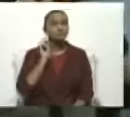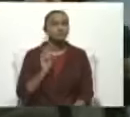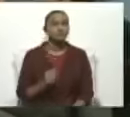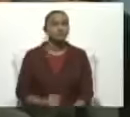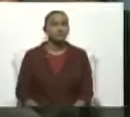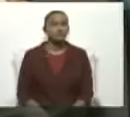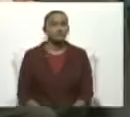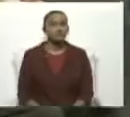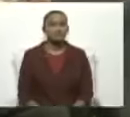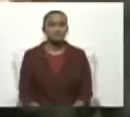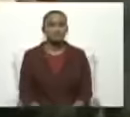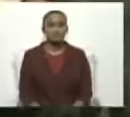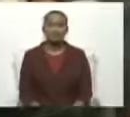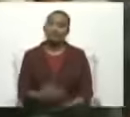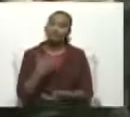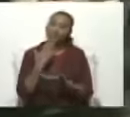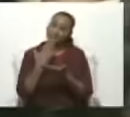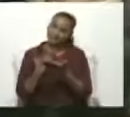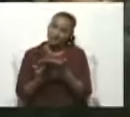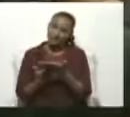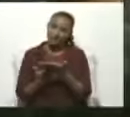Gracias, presidente.